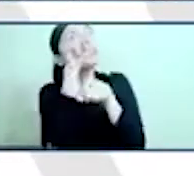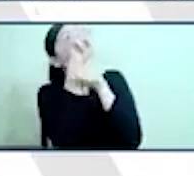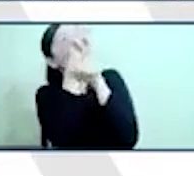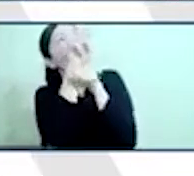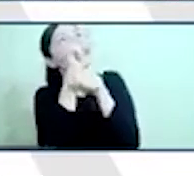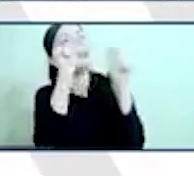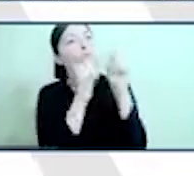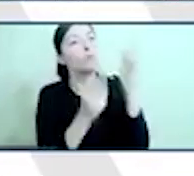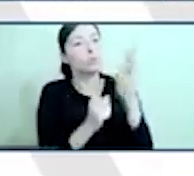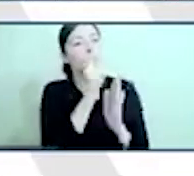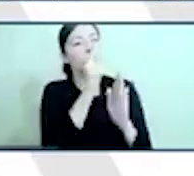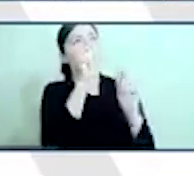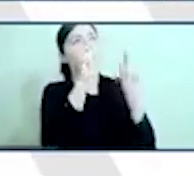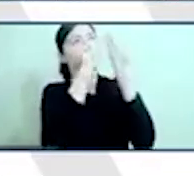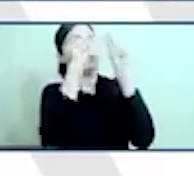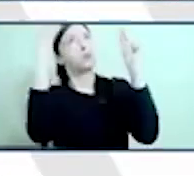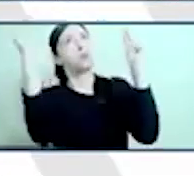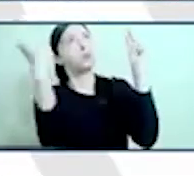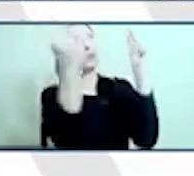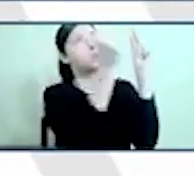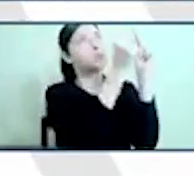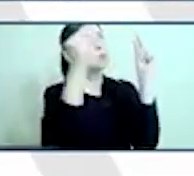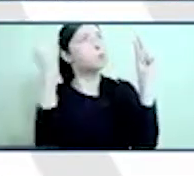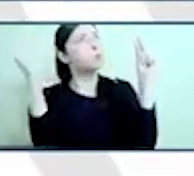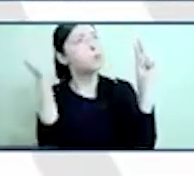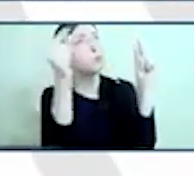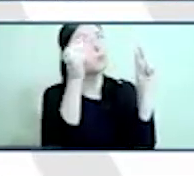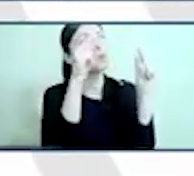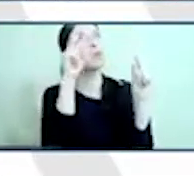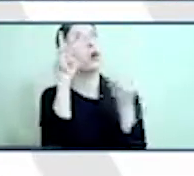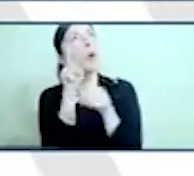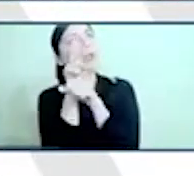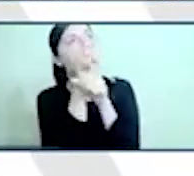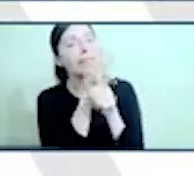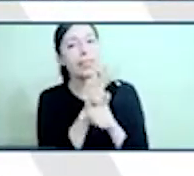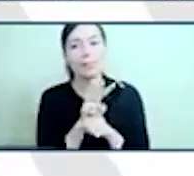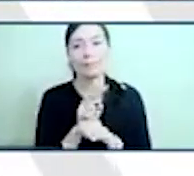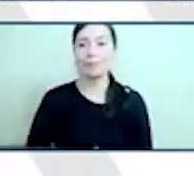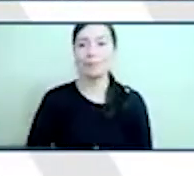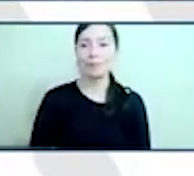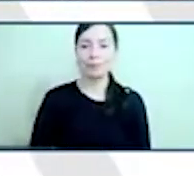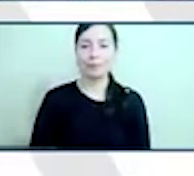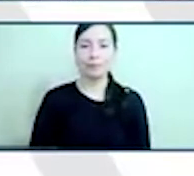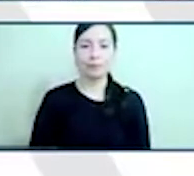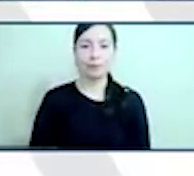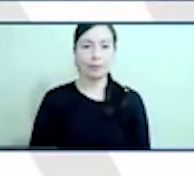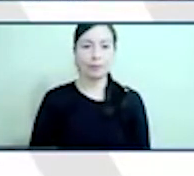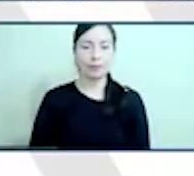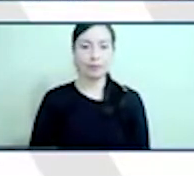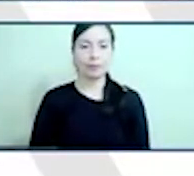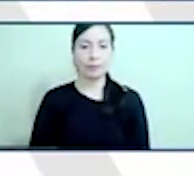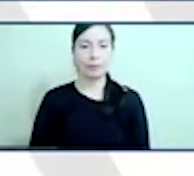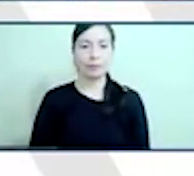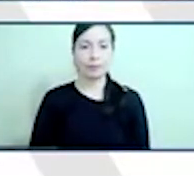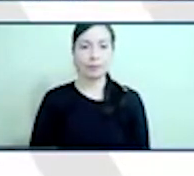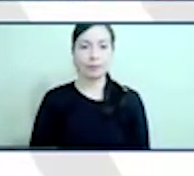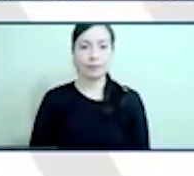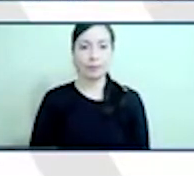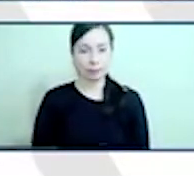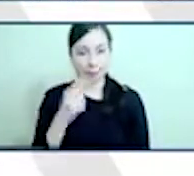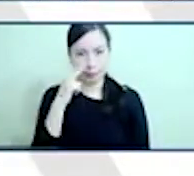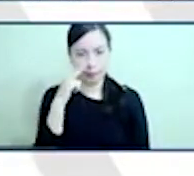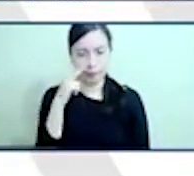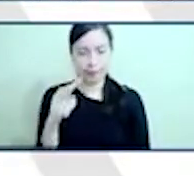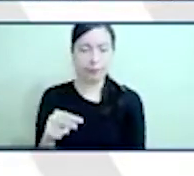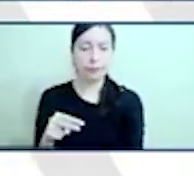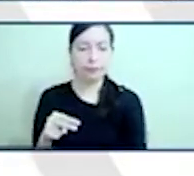órbita, colaborando con confirmar las predicciones de sus pasos por distintos puntos del cielo. Acá ustedes pueden